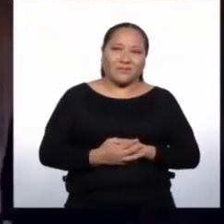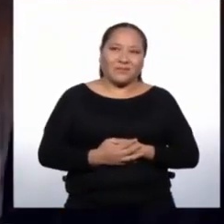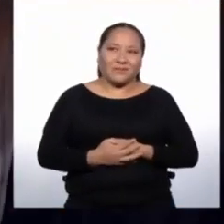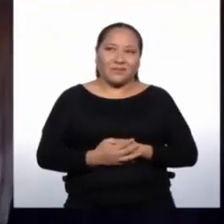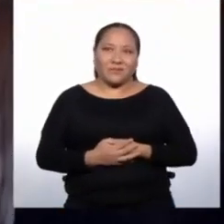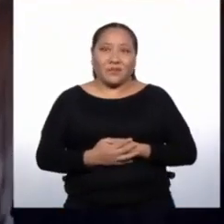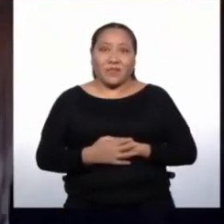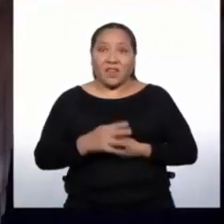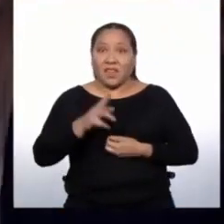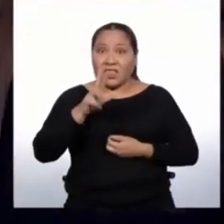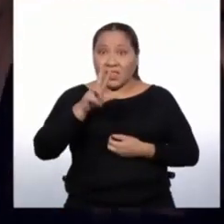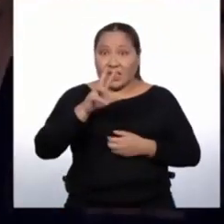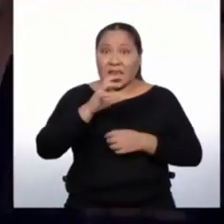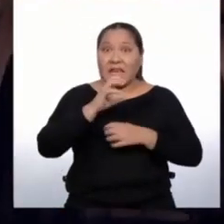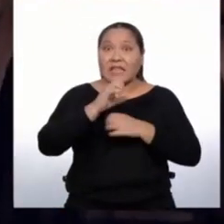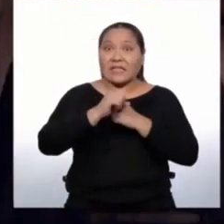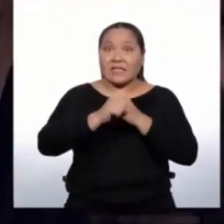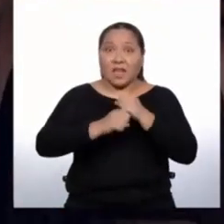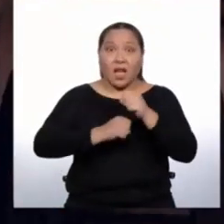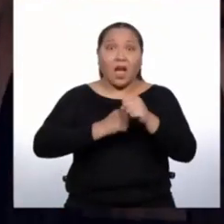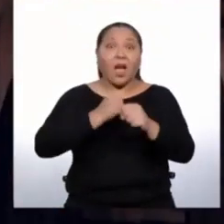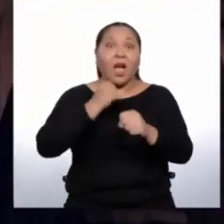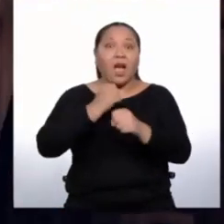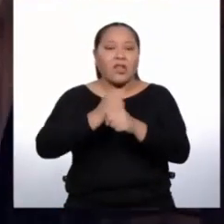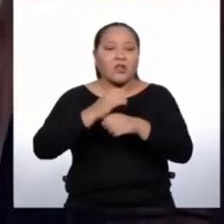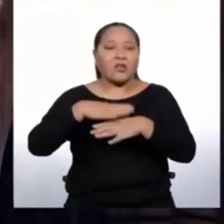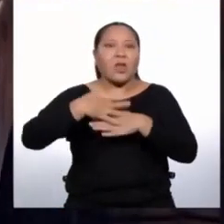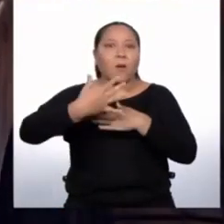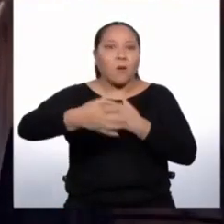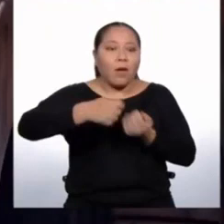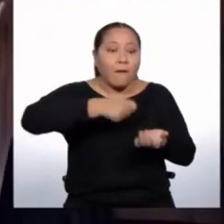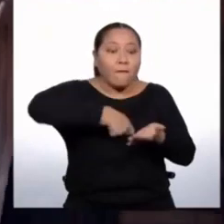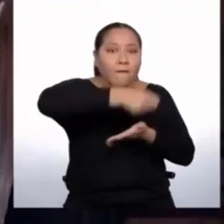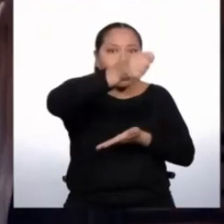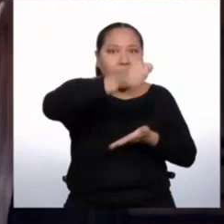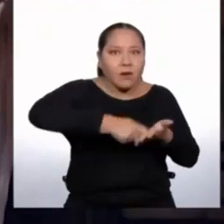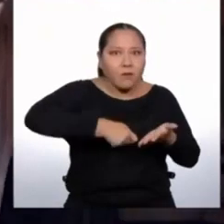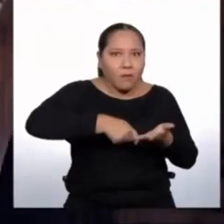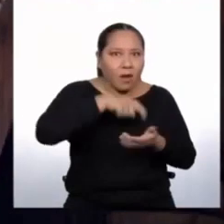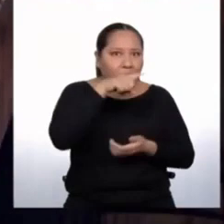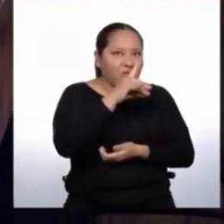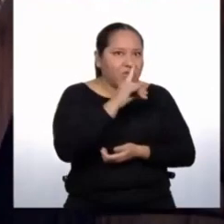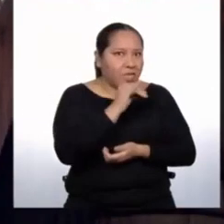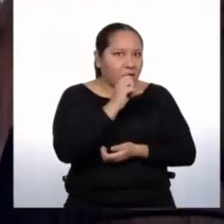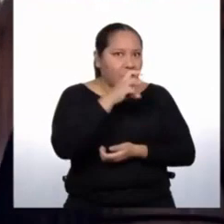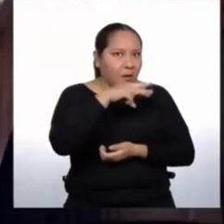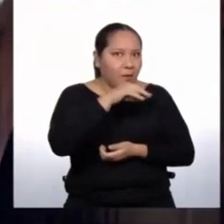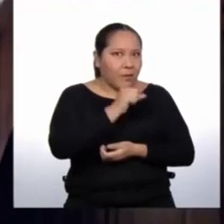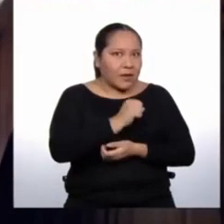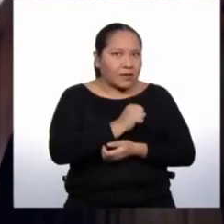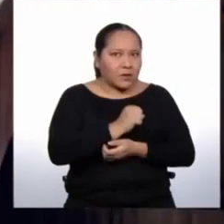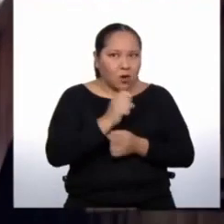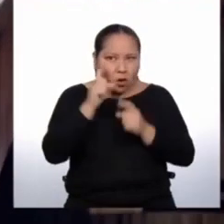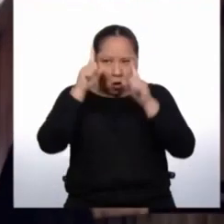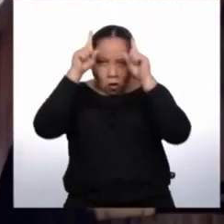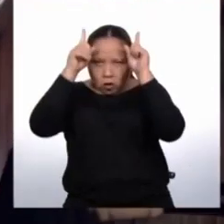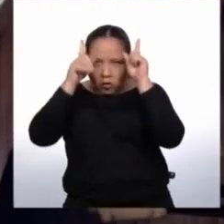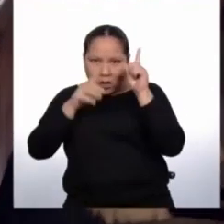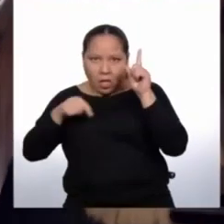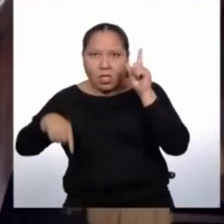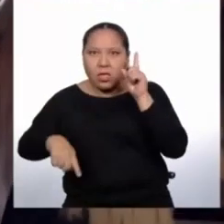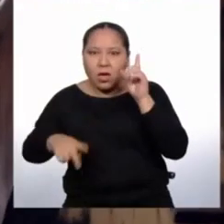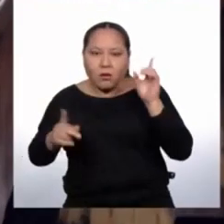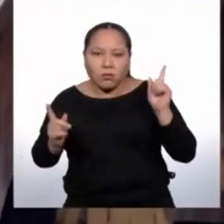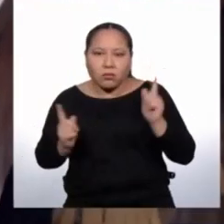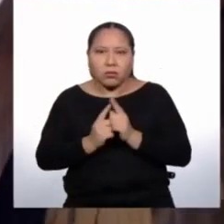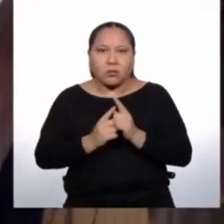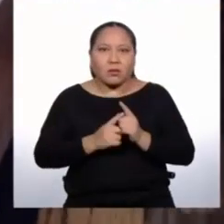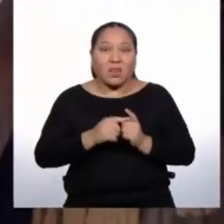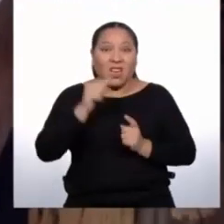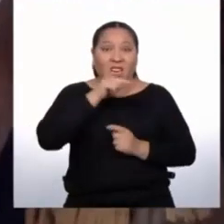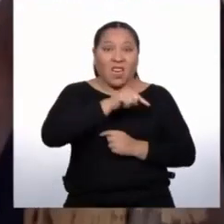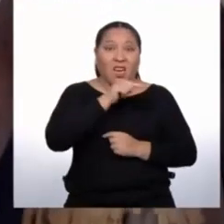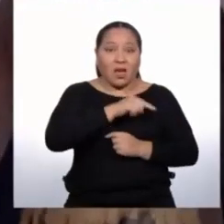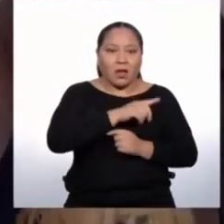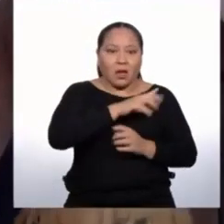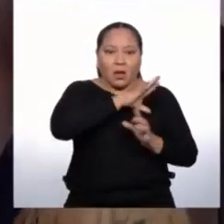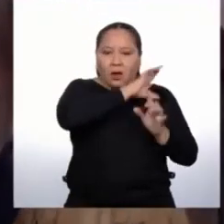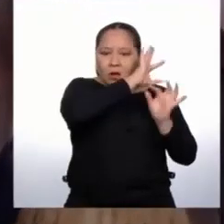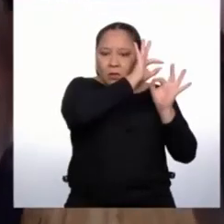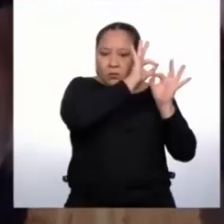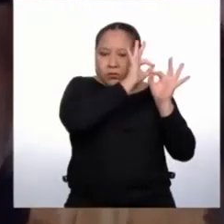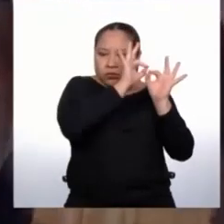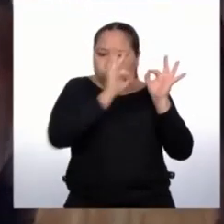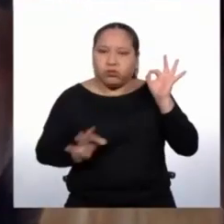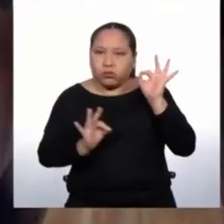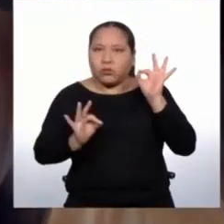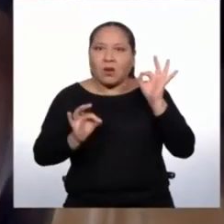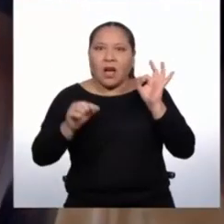3 años después del pacto con el diablo, don Dimas fue arrastrado por una fuerza superior al mismo lugar y